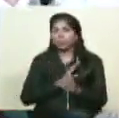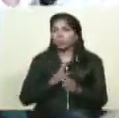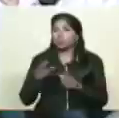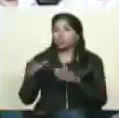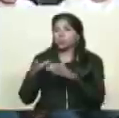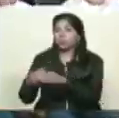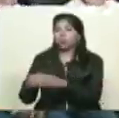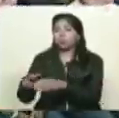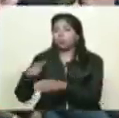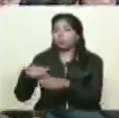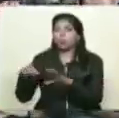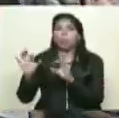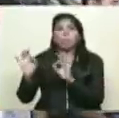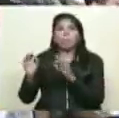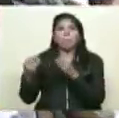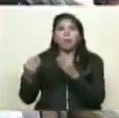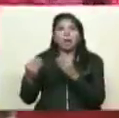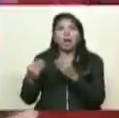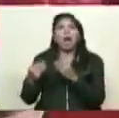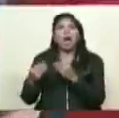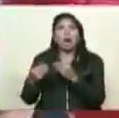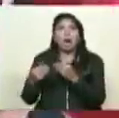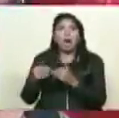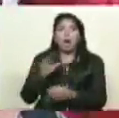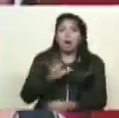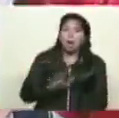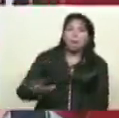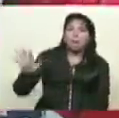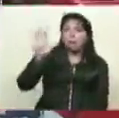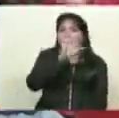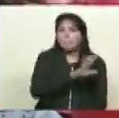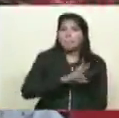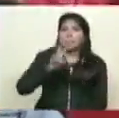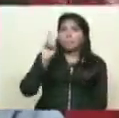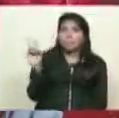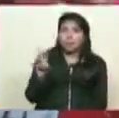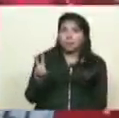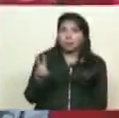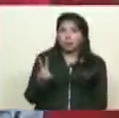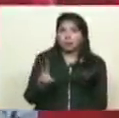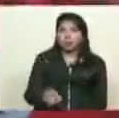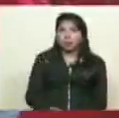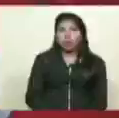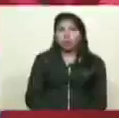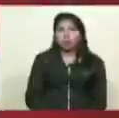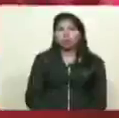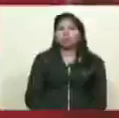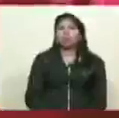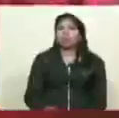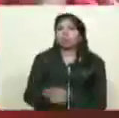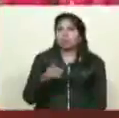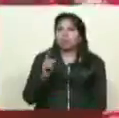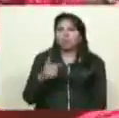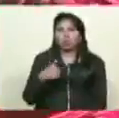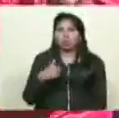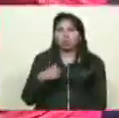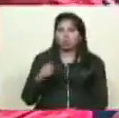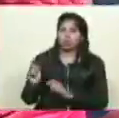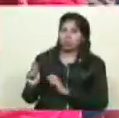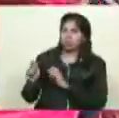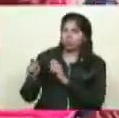para unificar todos los esfuerzos de trabajo y producción y encargo al compañero general en